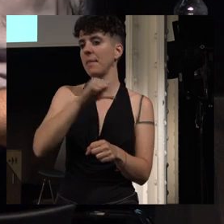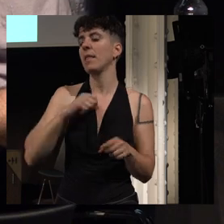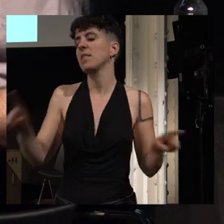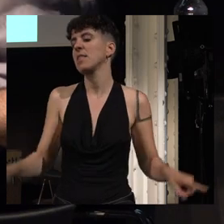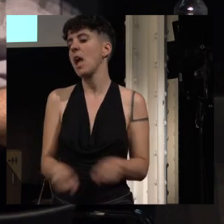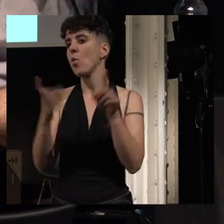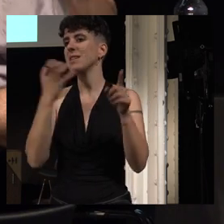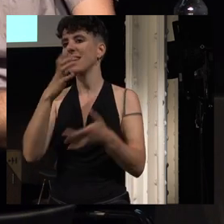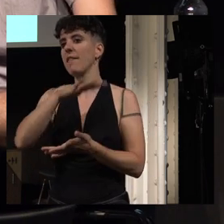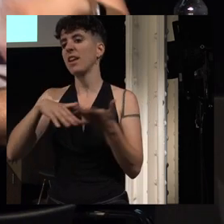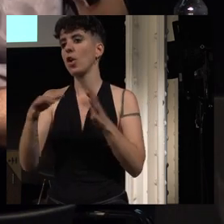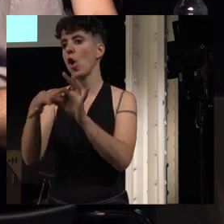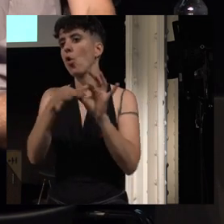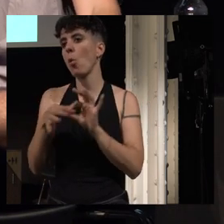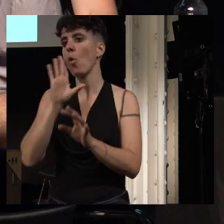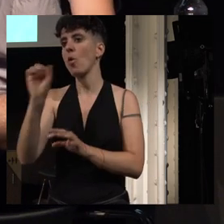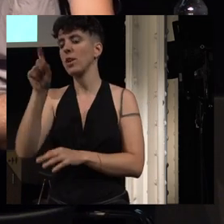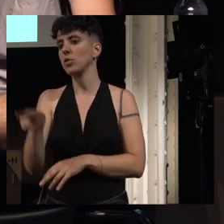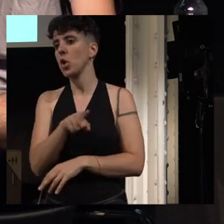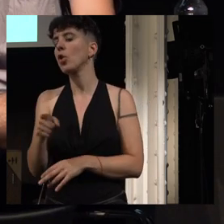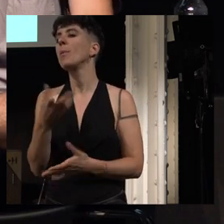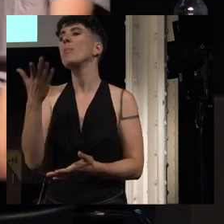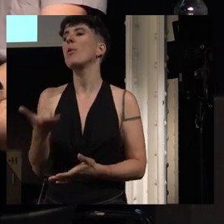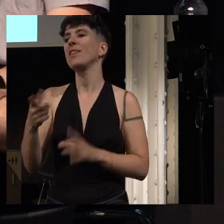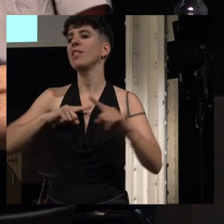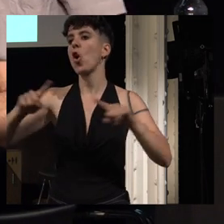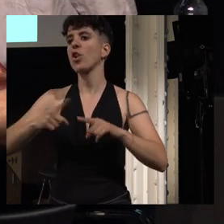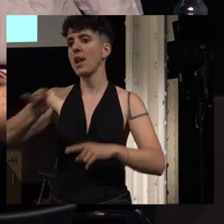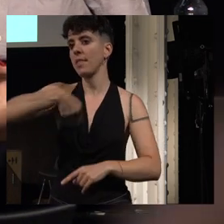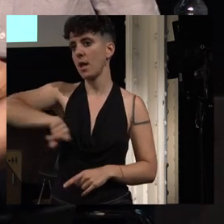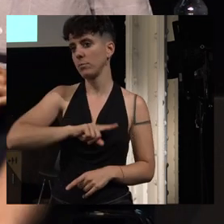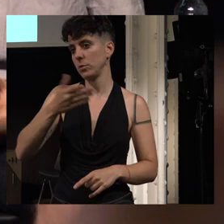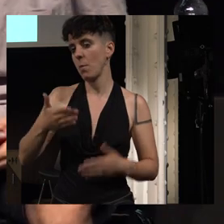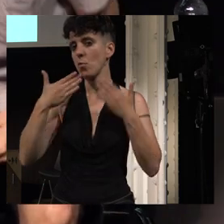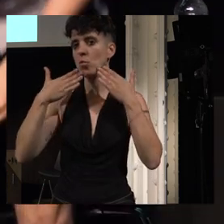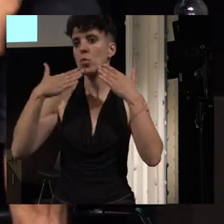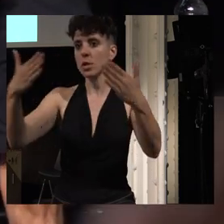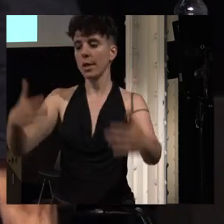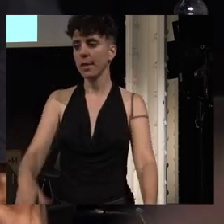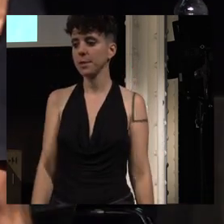esté o no esté, es lo de menos, pero lo importante es que nos volvamos a articular. Muchas gracias.